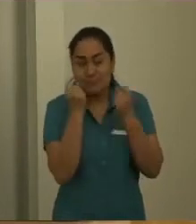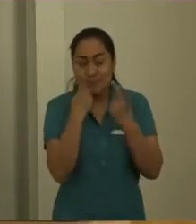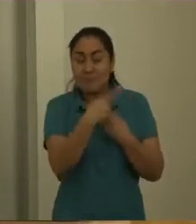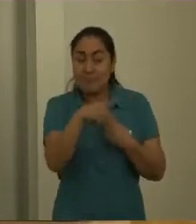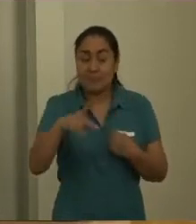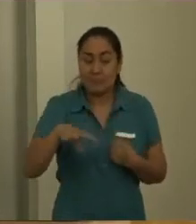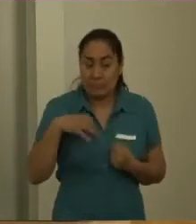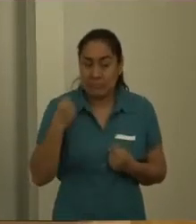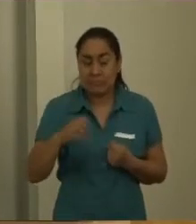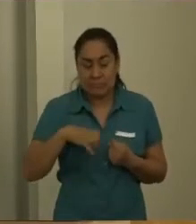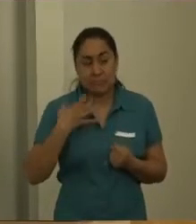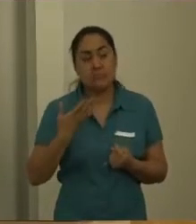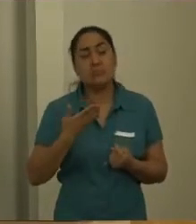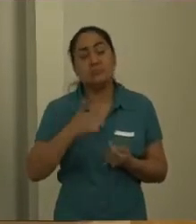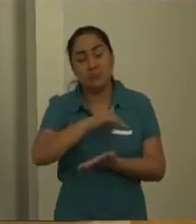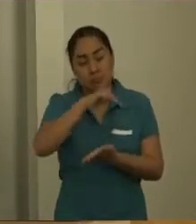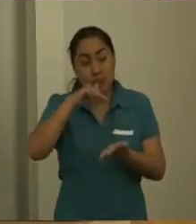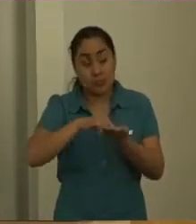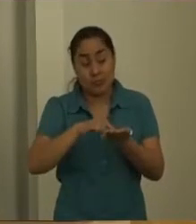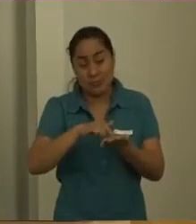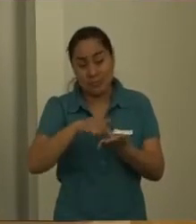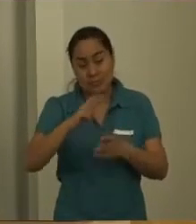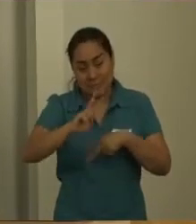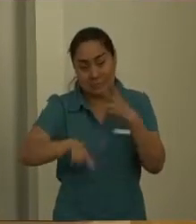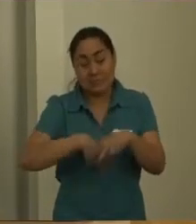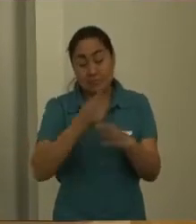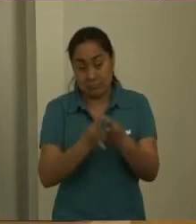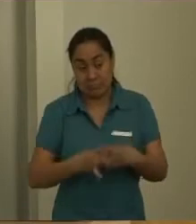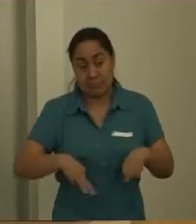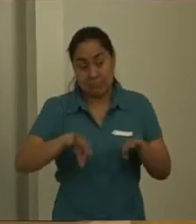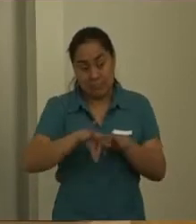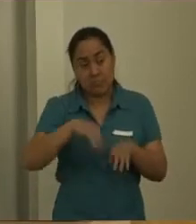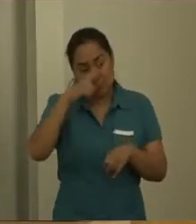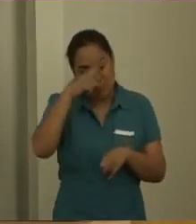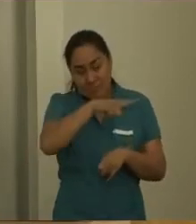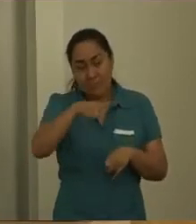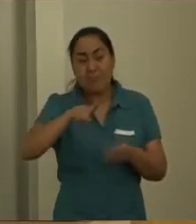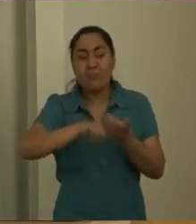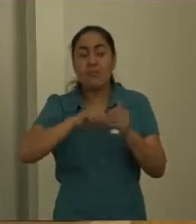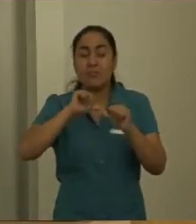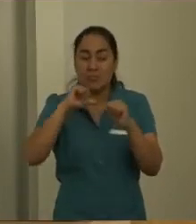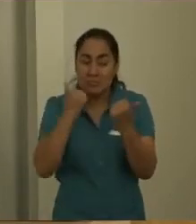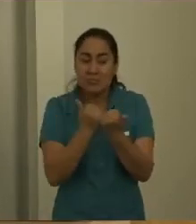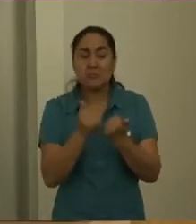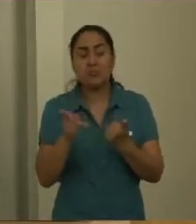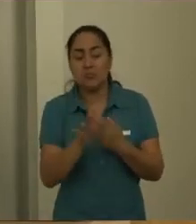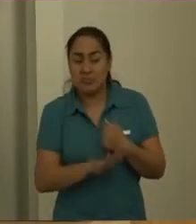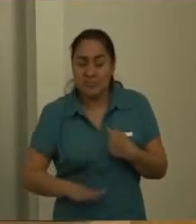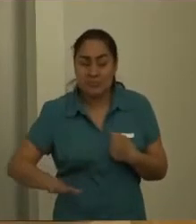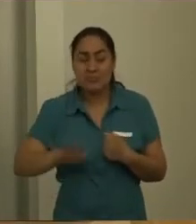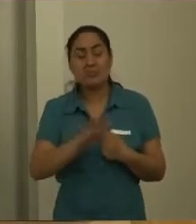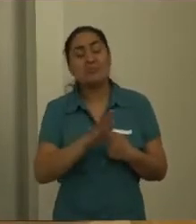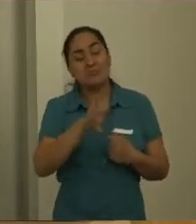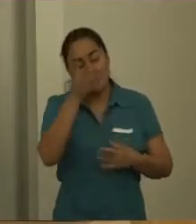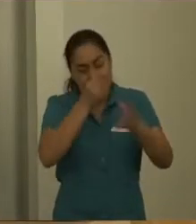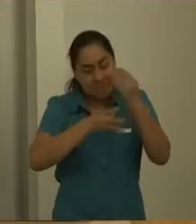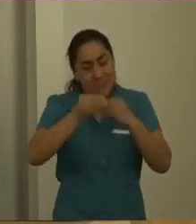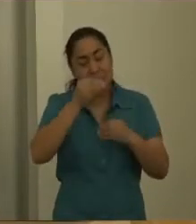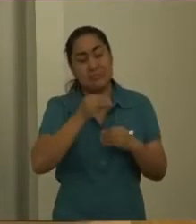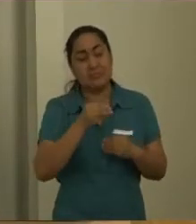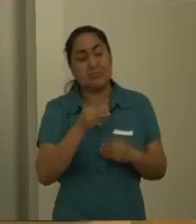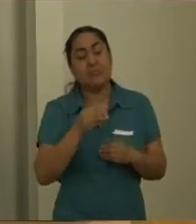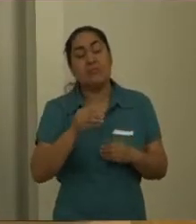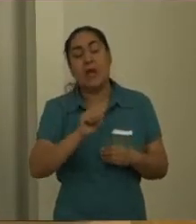espacio indispensable para que académicos organizaciones de la sociedad civil y sobre todo pueblos y comunidades